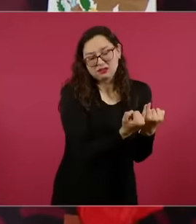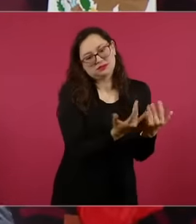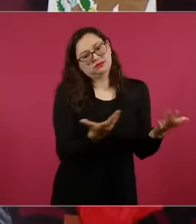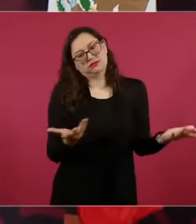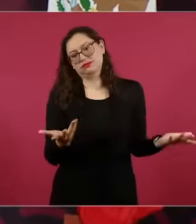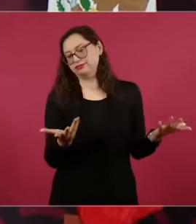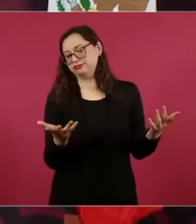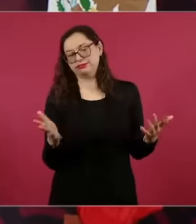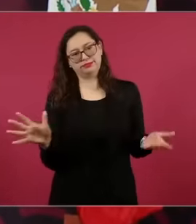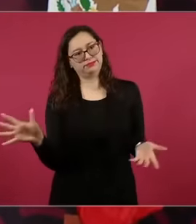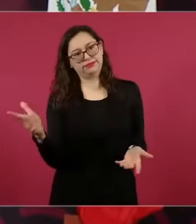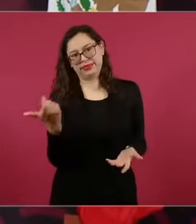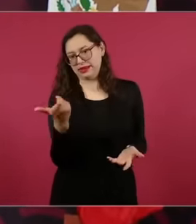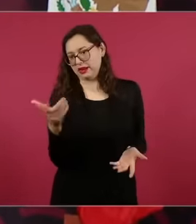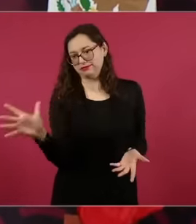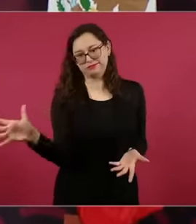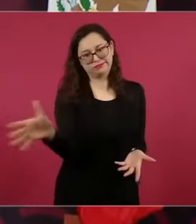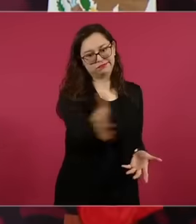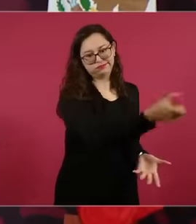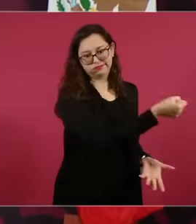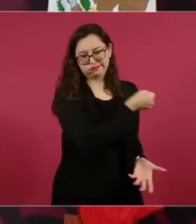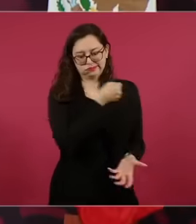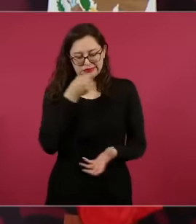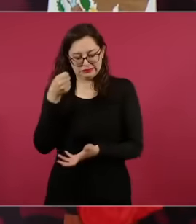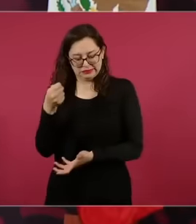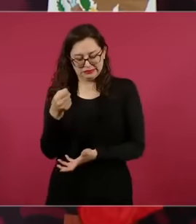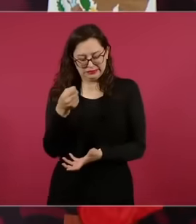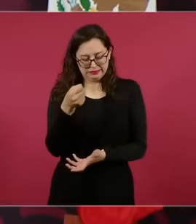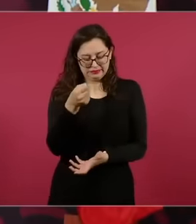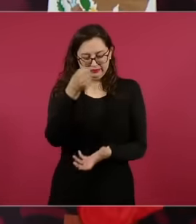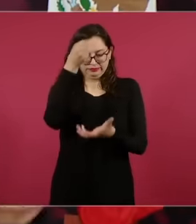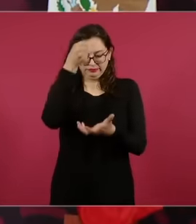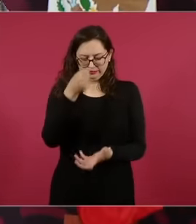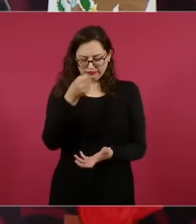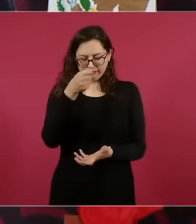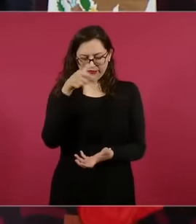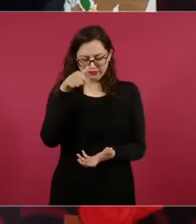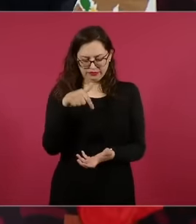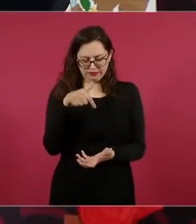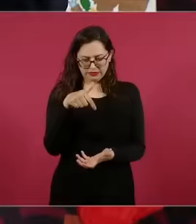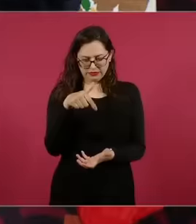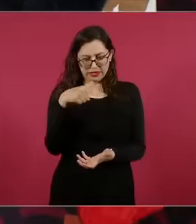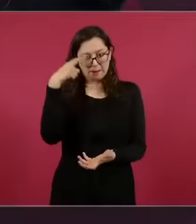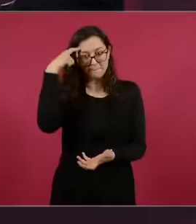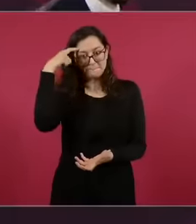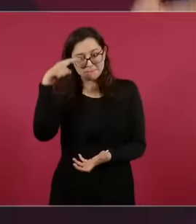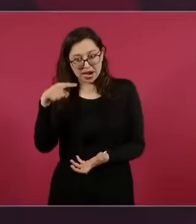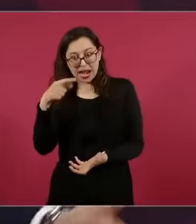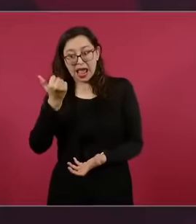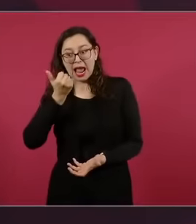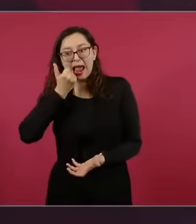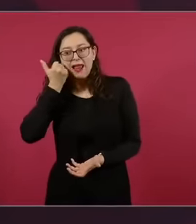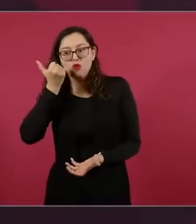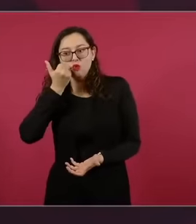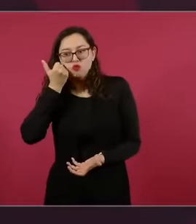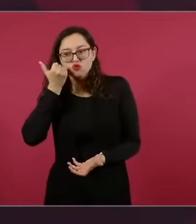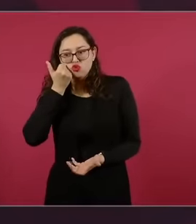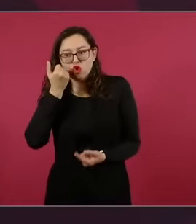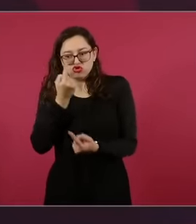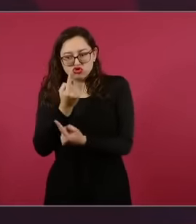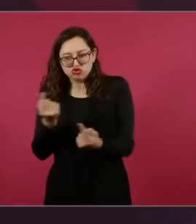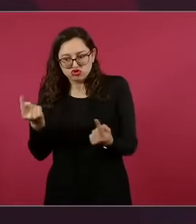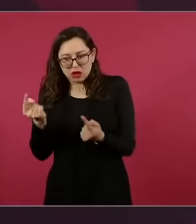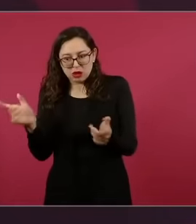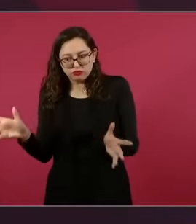¿Y qué es mejor? El que se tengan esos aparatos